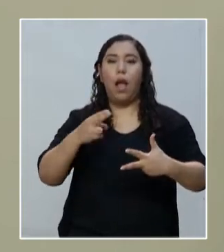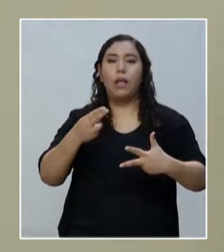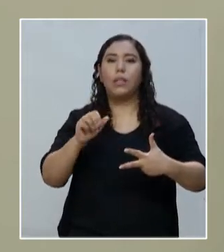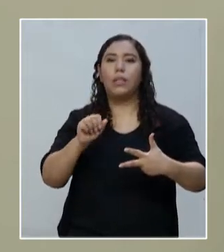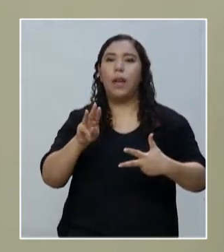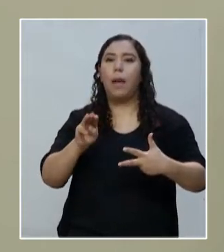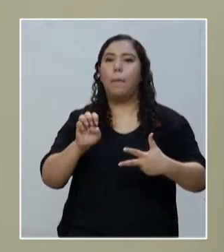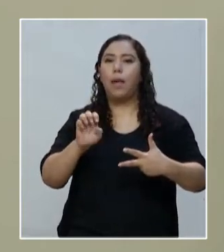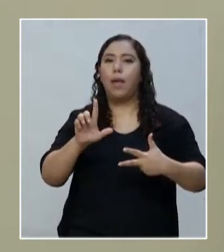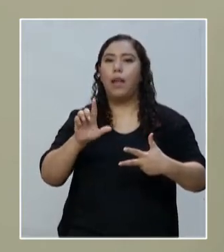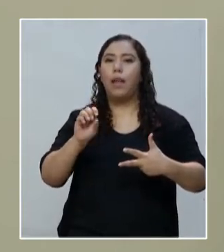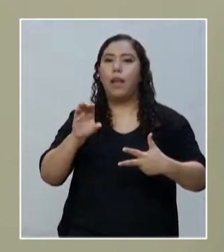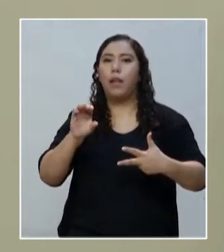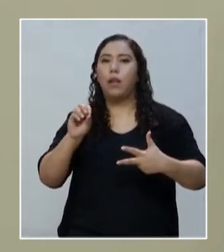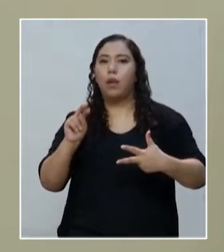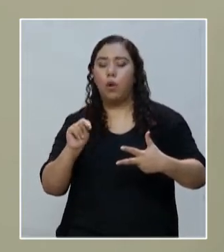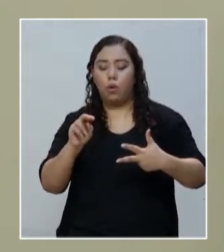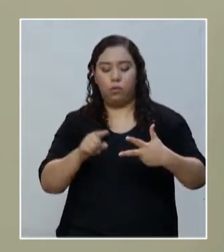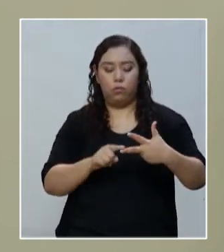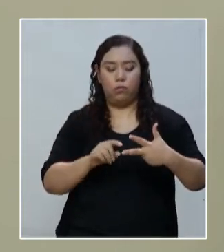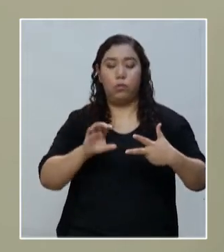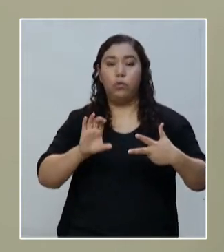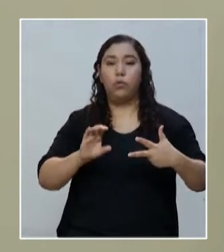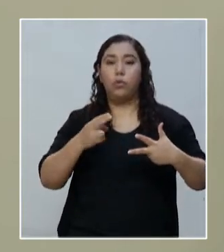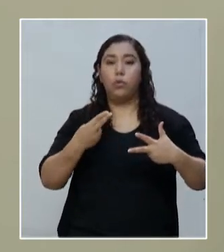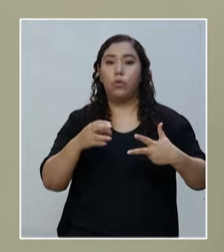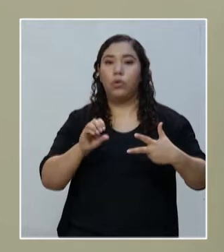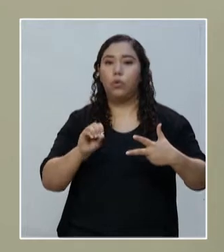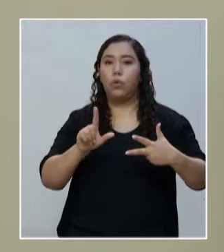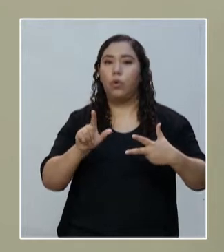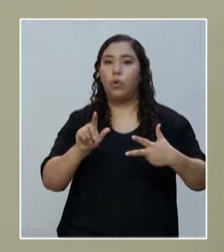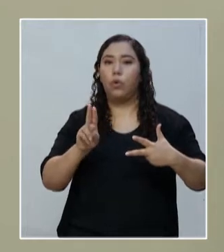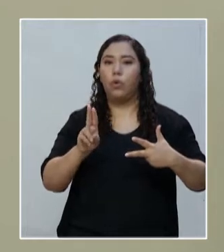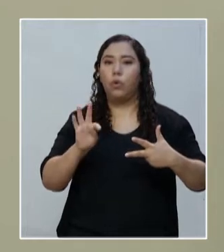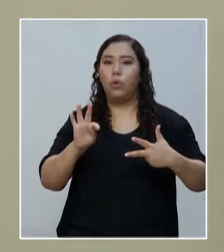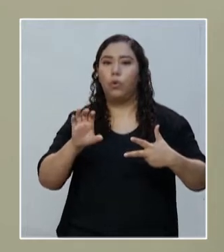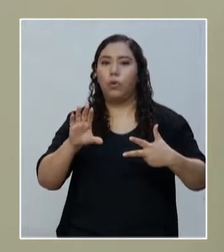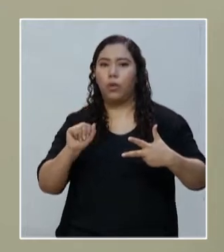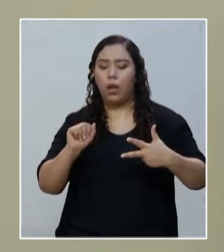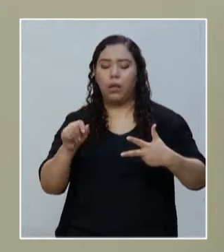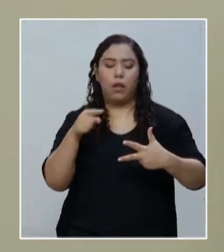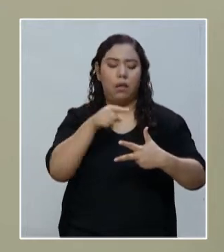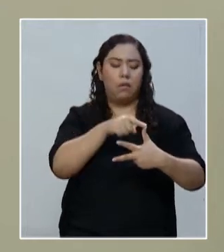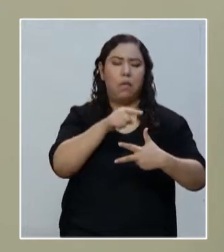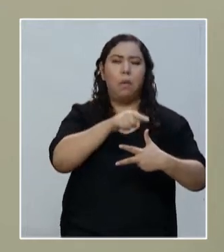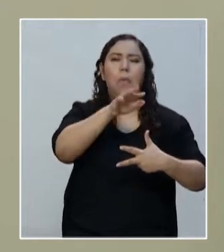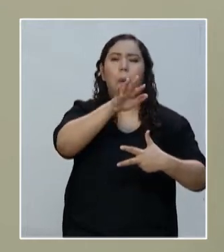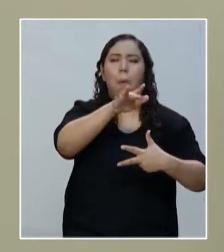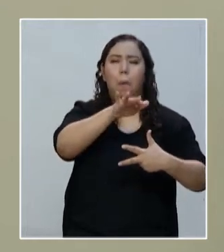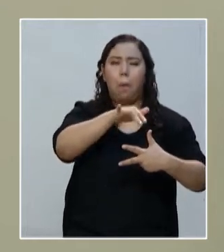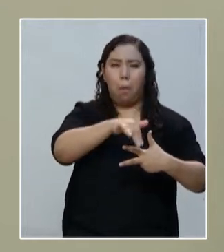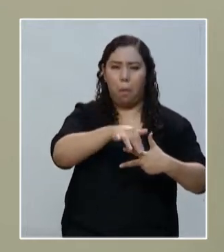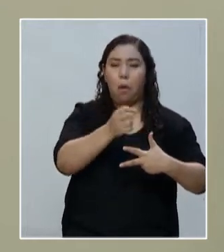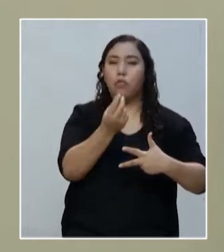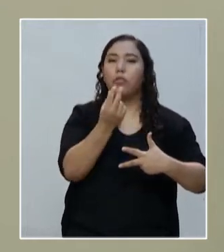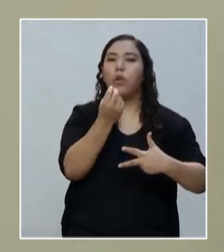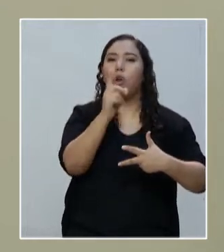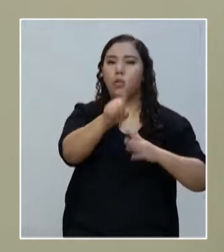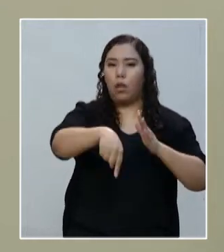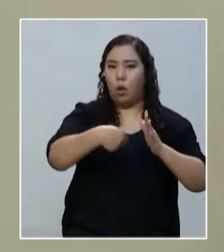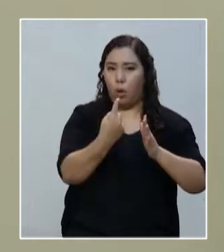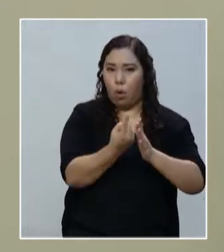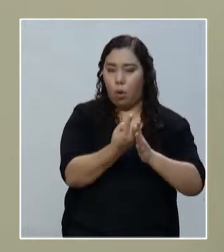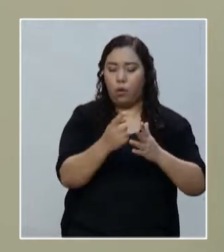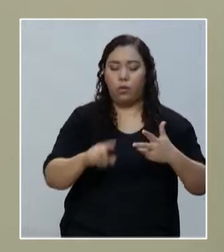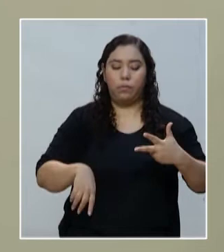que en el caso del río Ulúa, la crecida bajará en un término de 12 horas, mientras en el río Choluteca será en